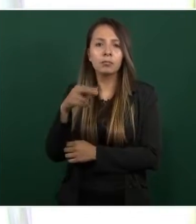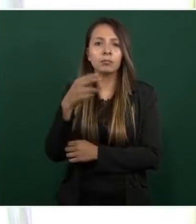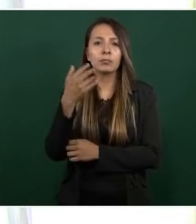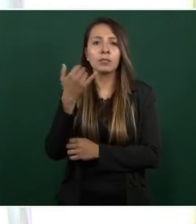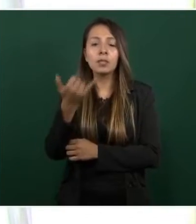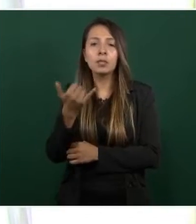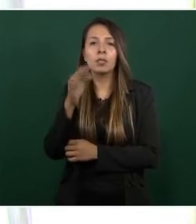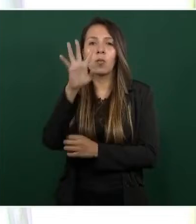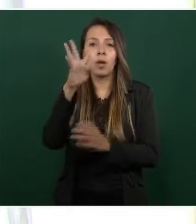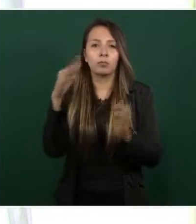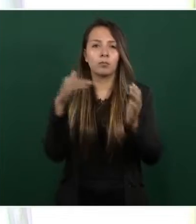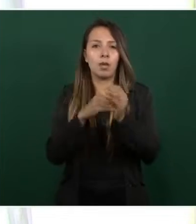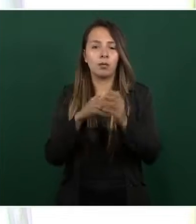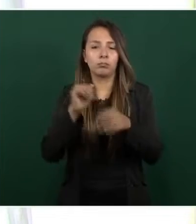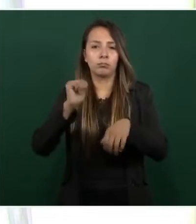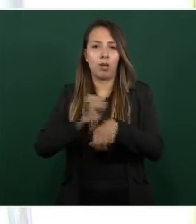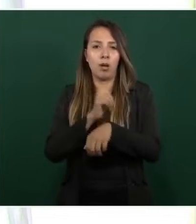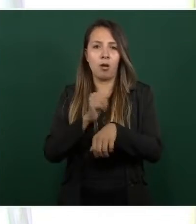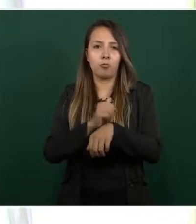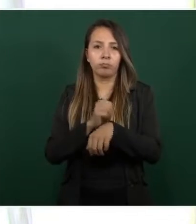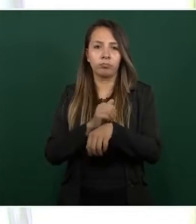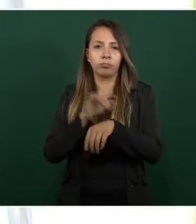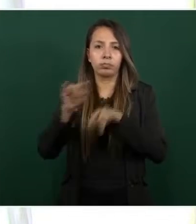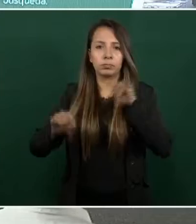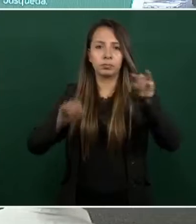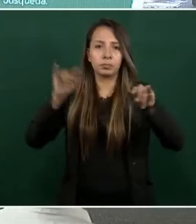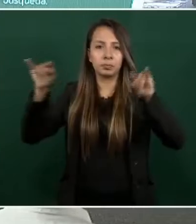4.000 vehículos. Adelante.